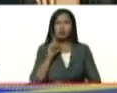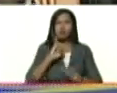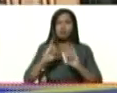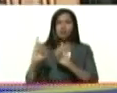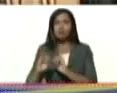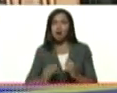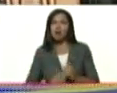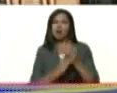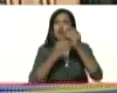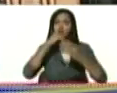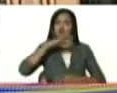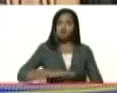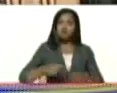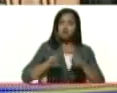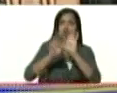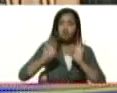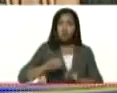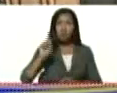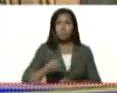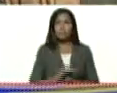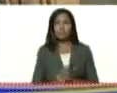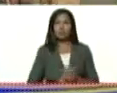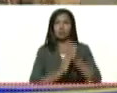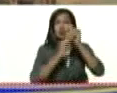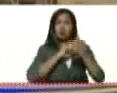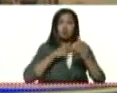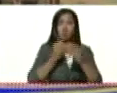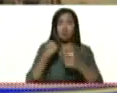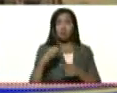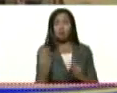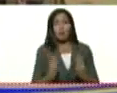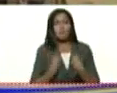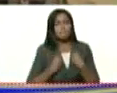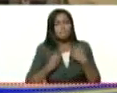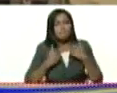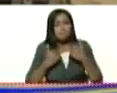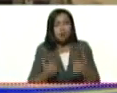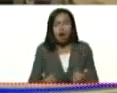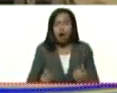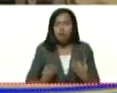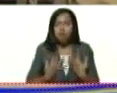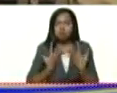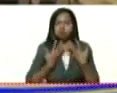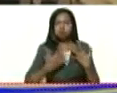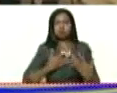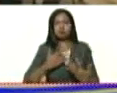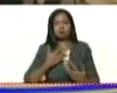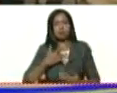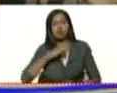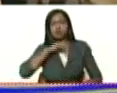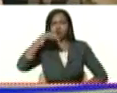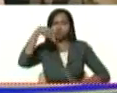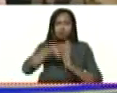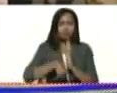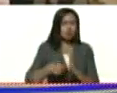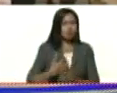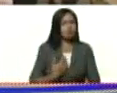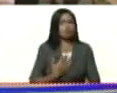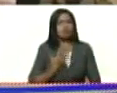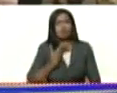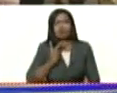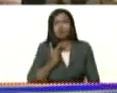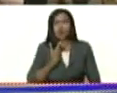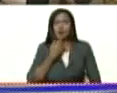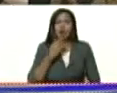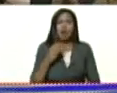los legados históricos. Ese legado lo tenemos nosotros vivo, muy presente y muy vivo entre nosotros. El